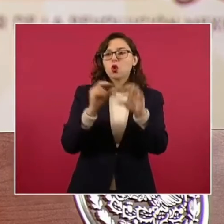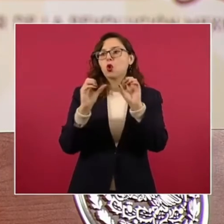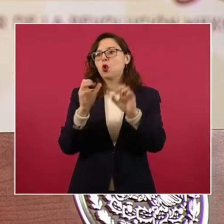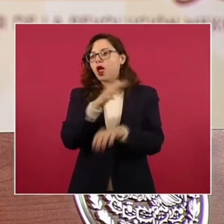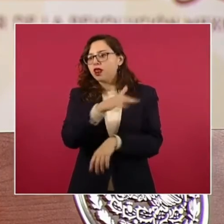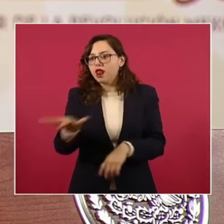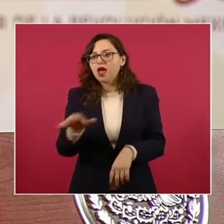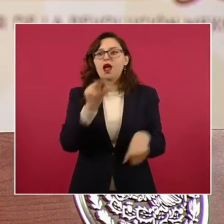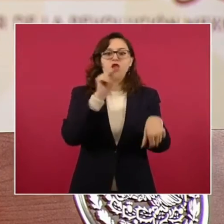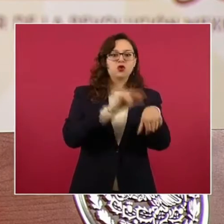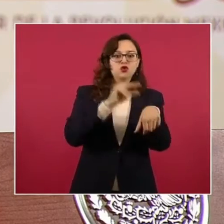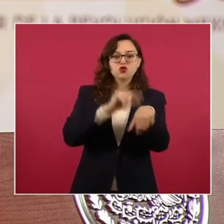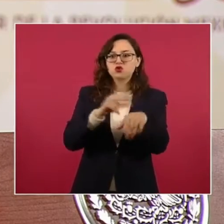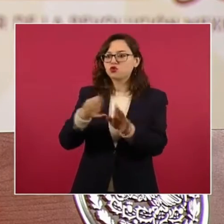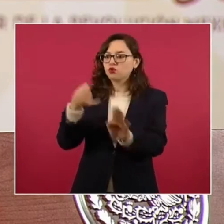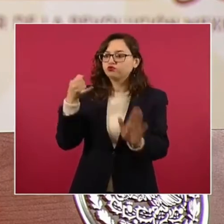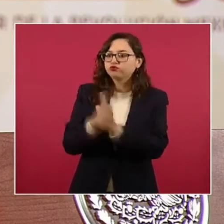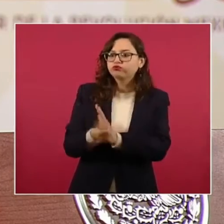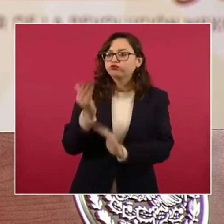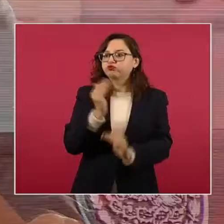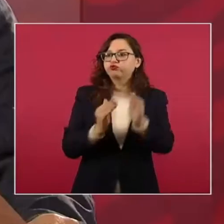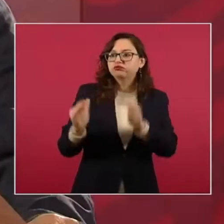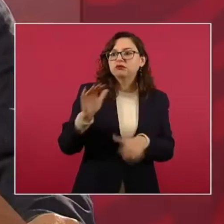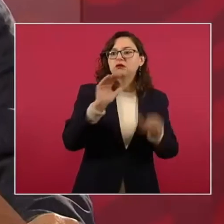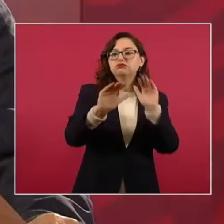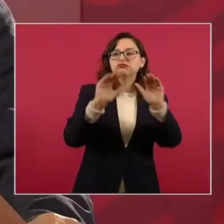Un daño terrible,